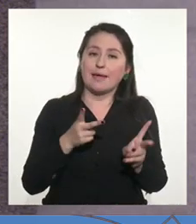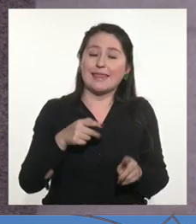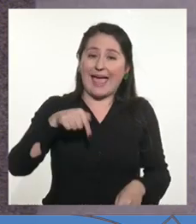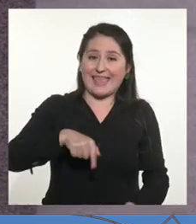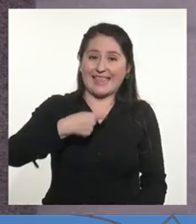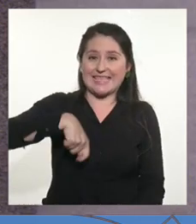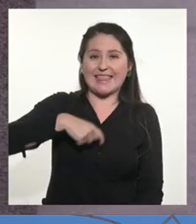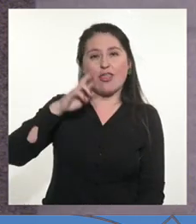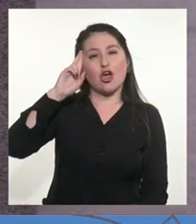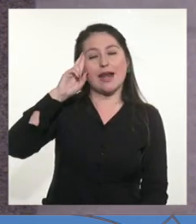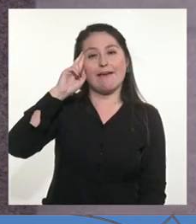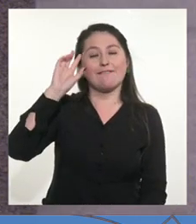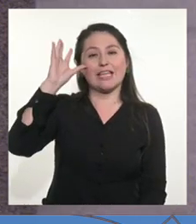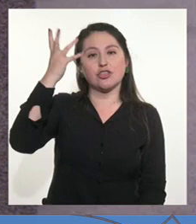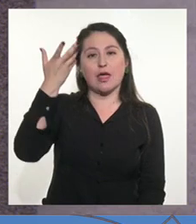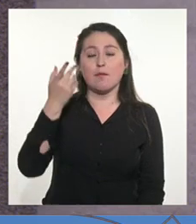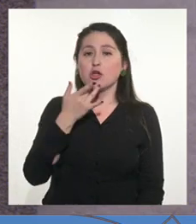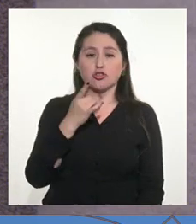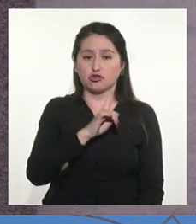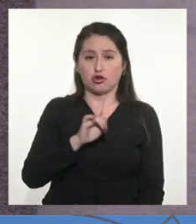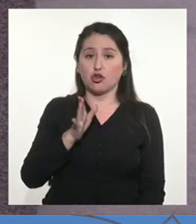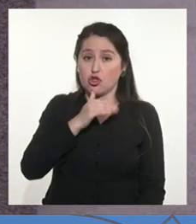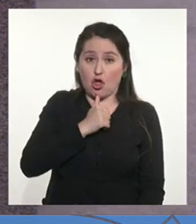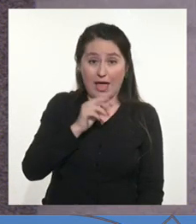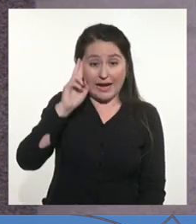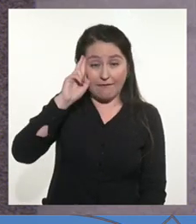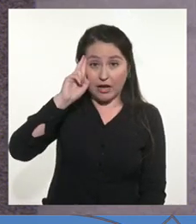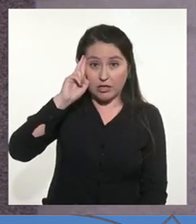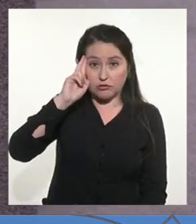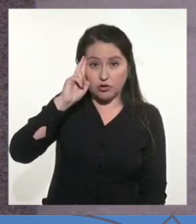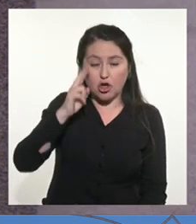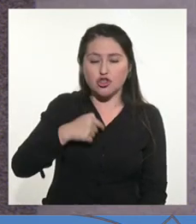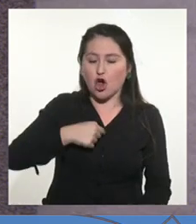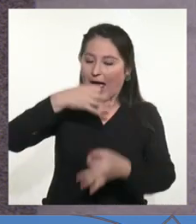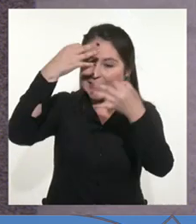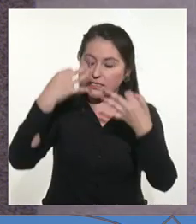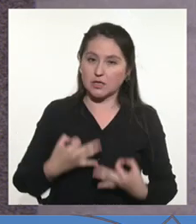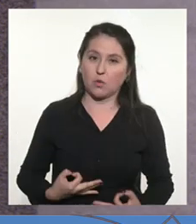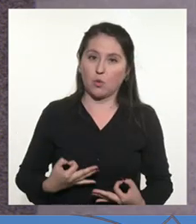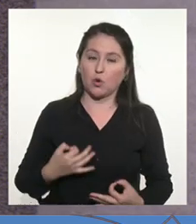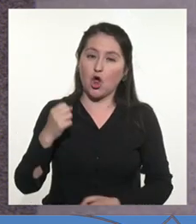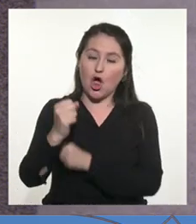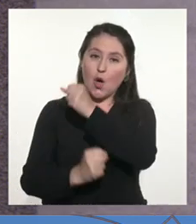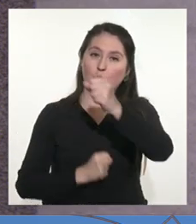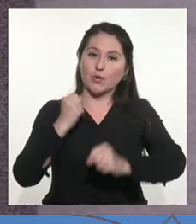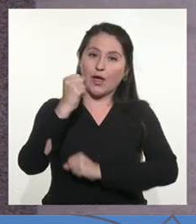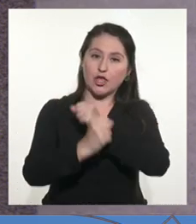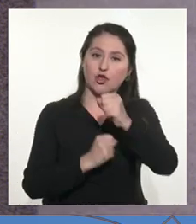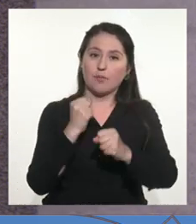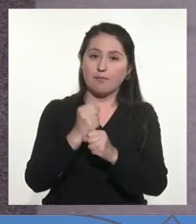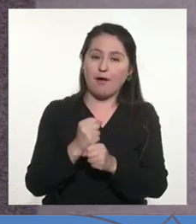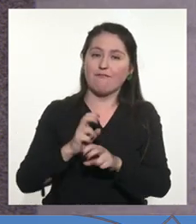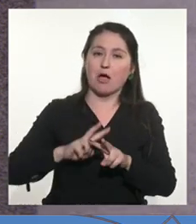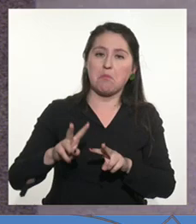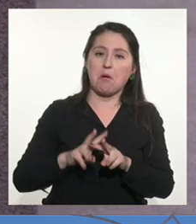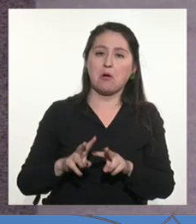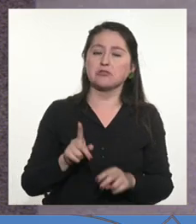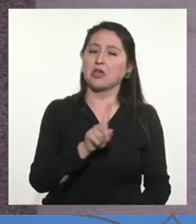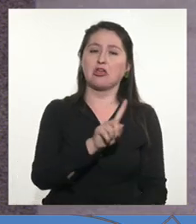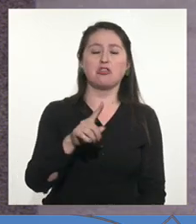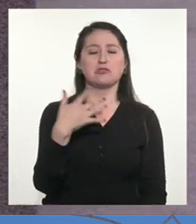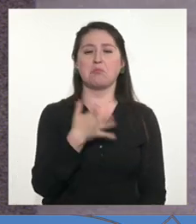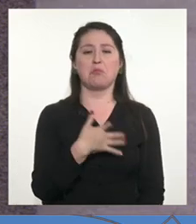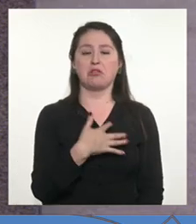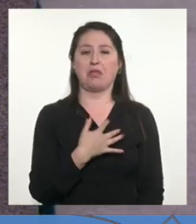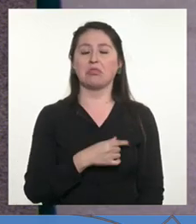reflexionar porque si no reflexionamos yo les puedo asegurar que en unos cuantos años más vamos a ser totalmente irrelevante ya lo mejor